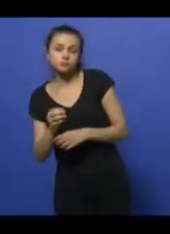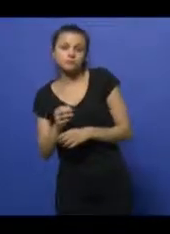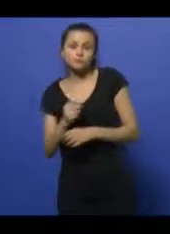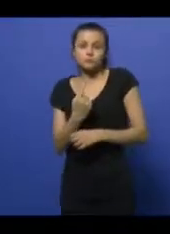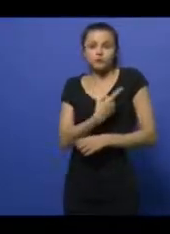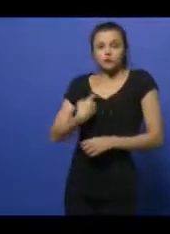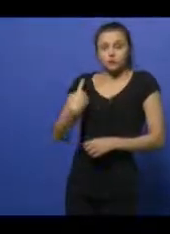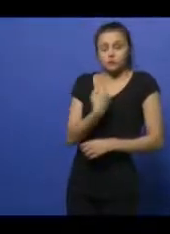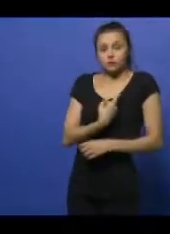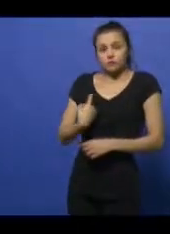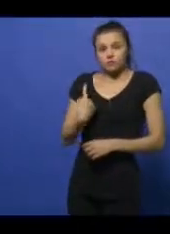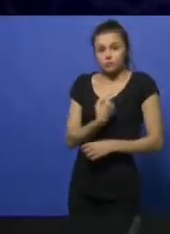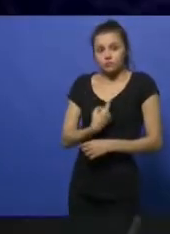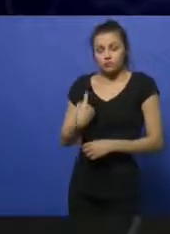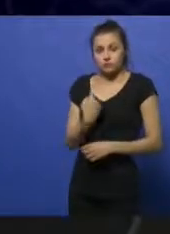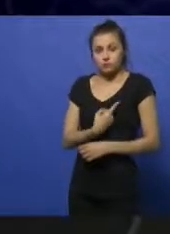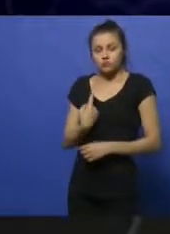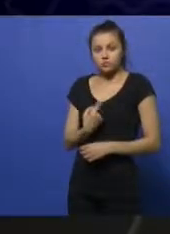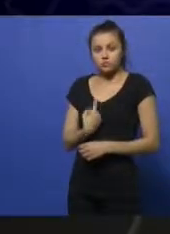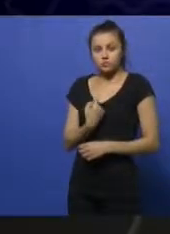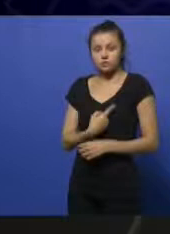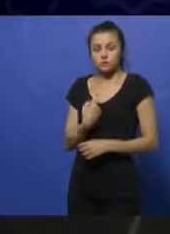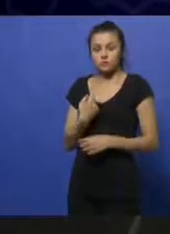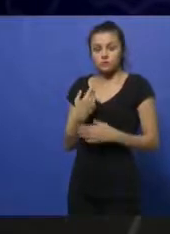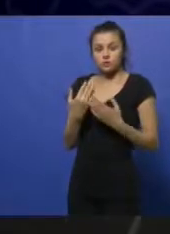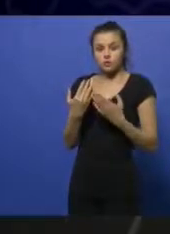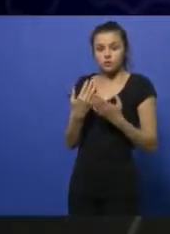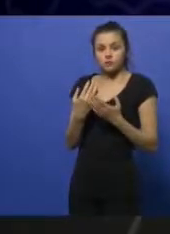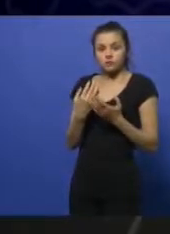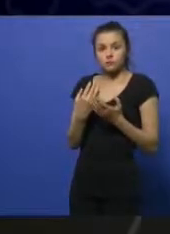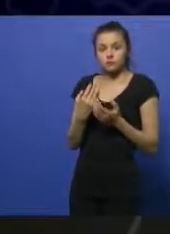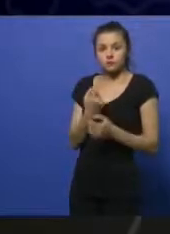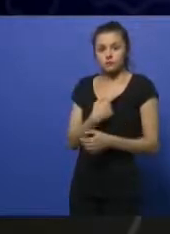nosotros tenemos algún diálogo con algunos